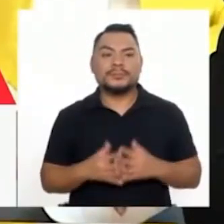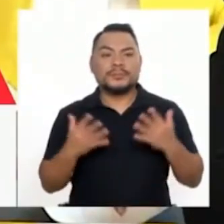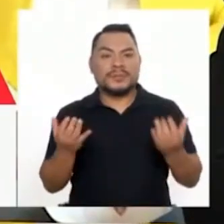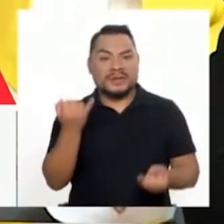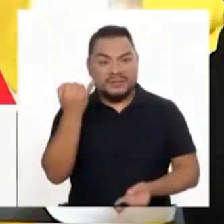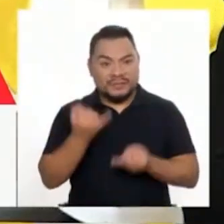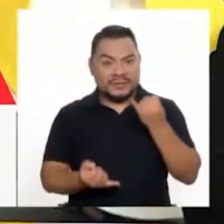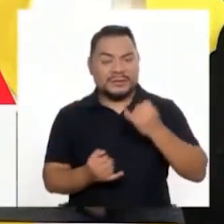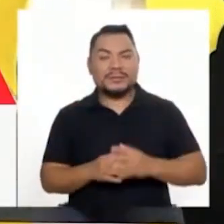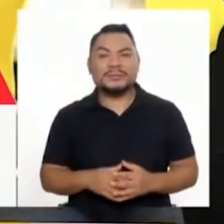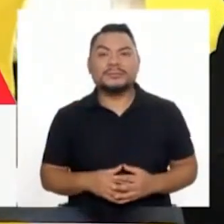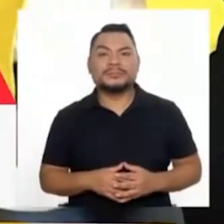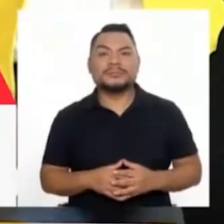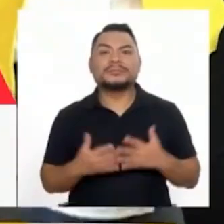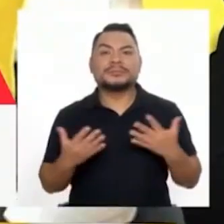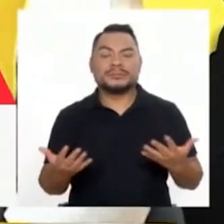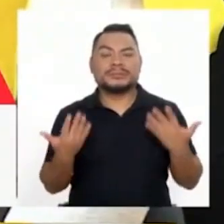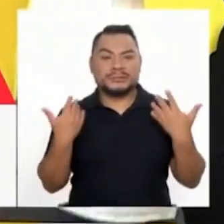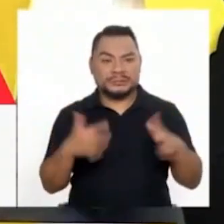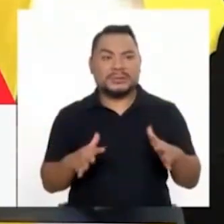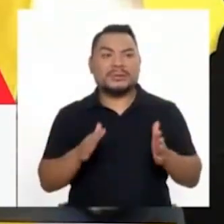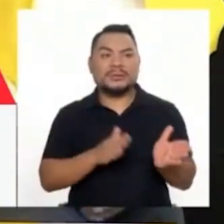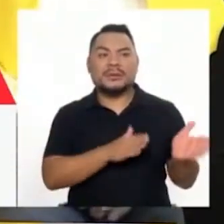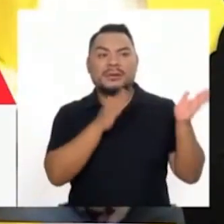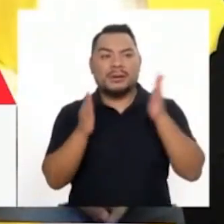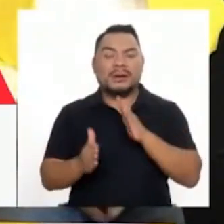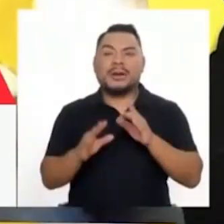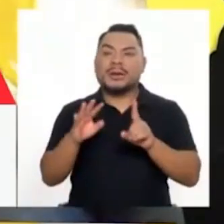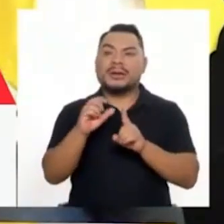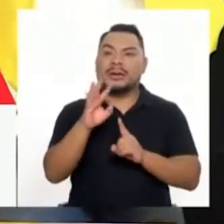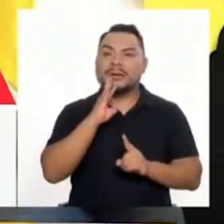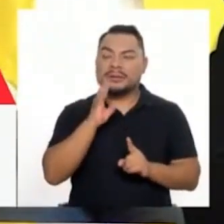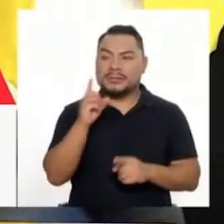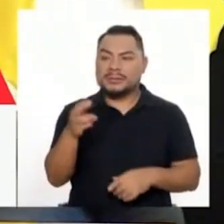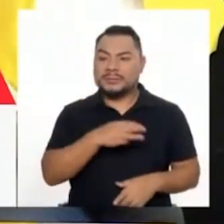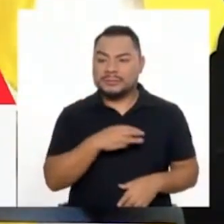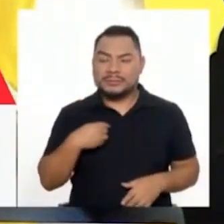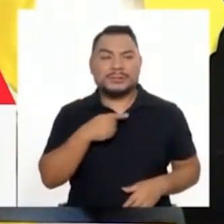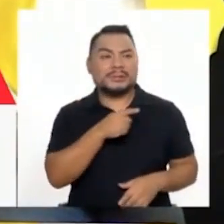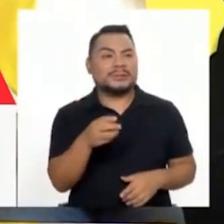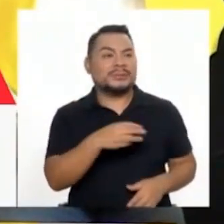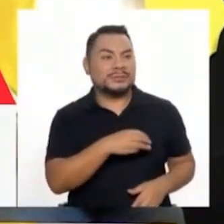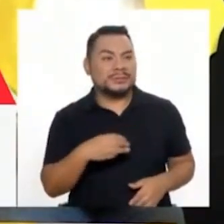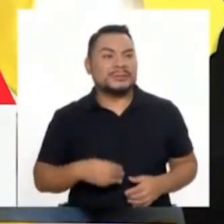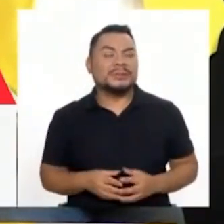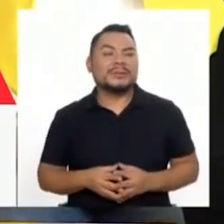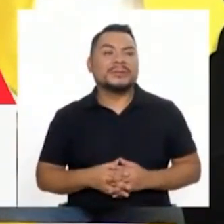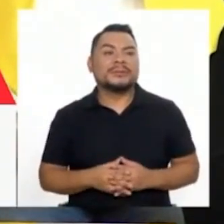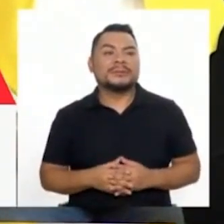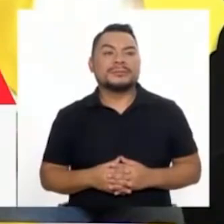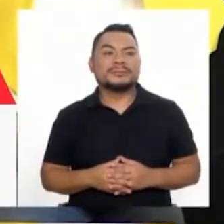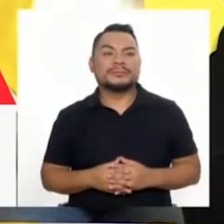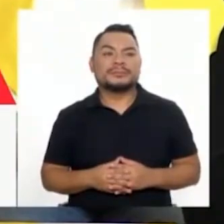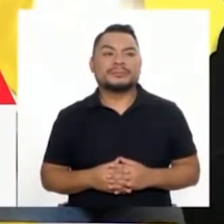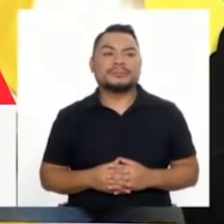Finalmente, ya luego para pasar las palabras al Premier y a los ministros,